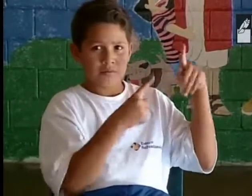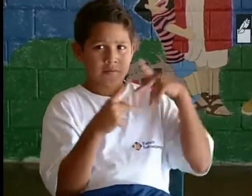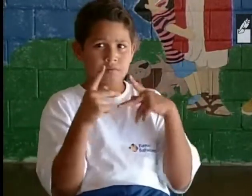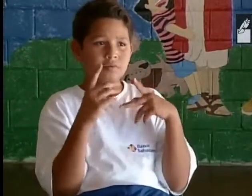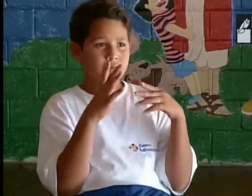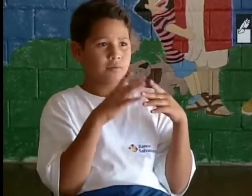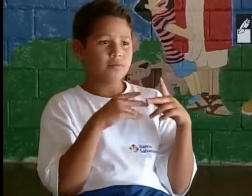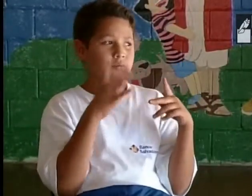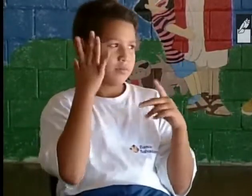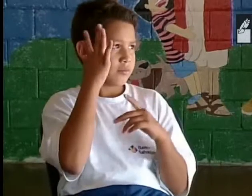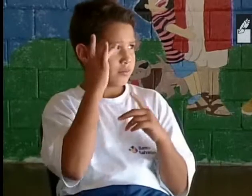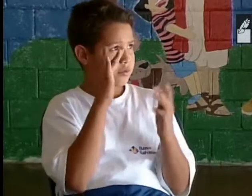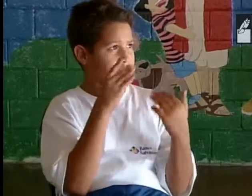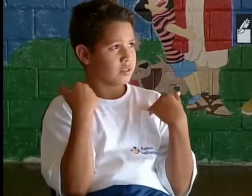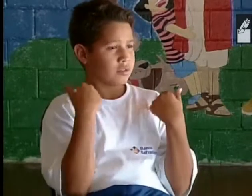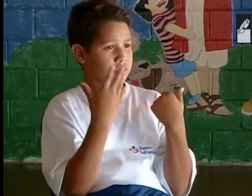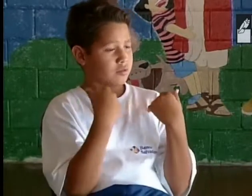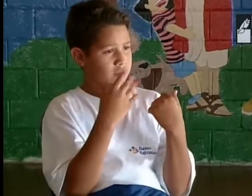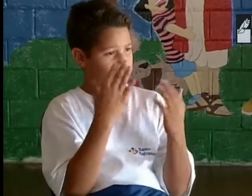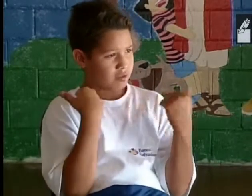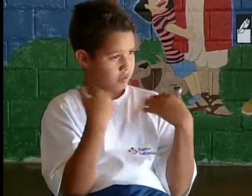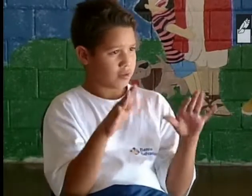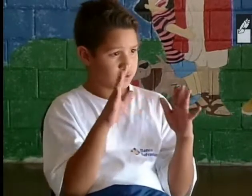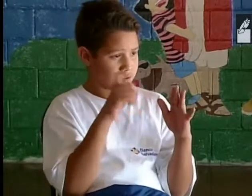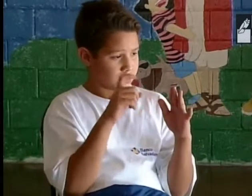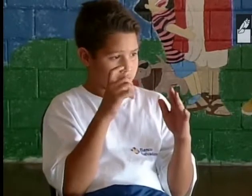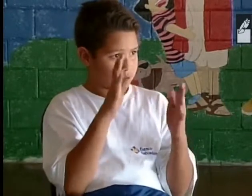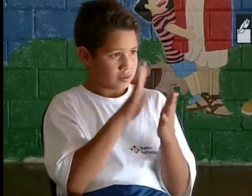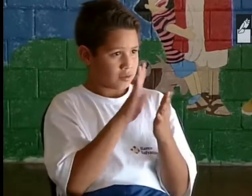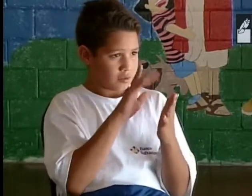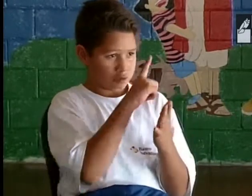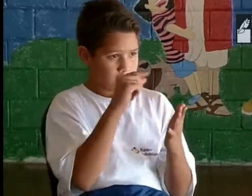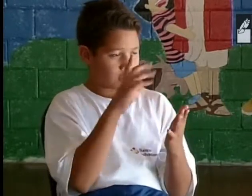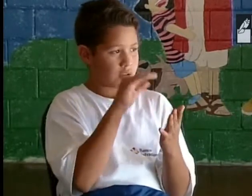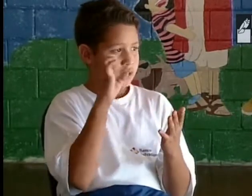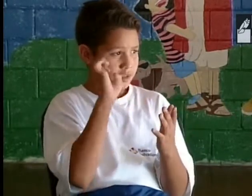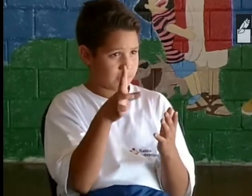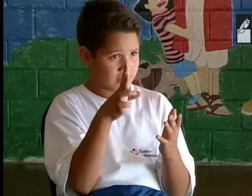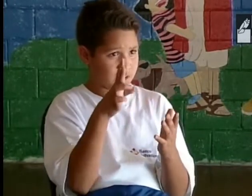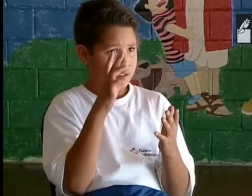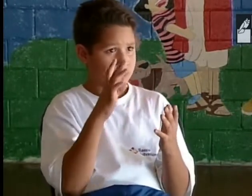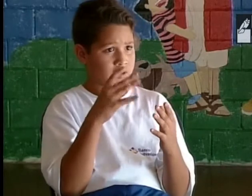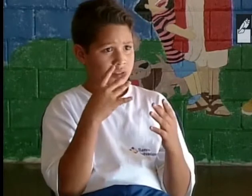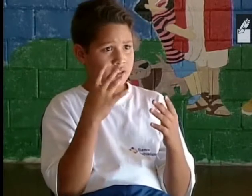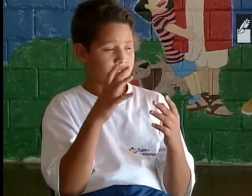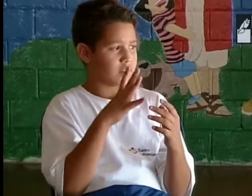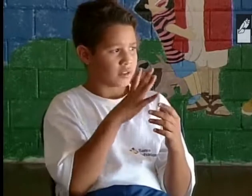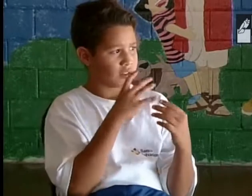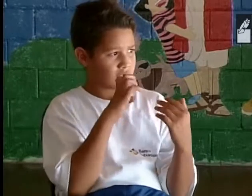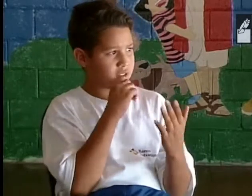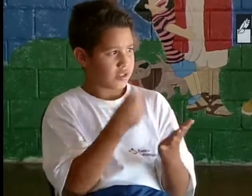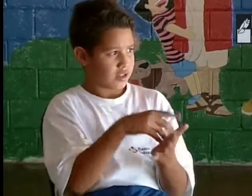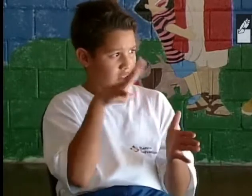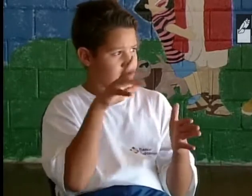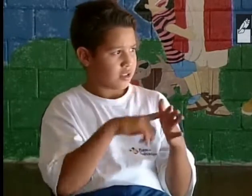de mis compañeros, estábamos muy preocupados, porque no teníamos, necesitábamos una escuela como el Liceo Gexemaní o el Evangélico.